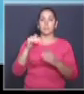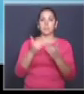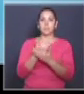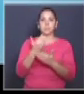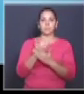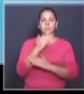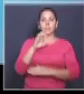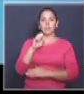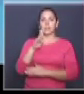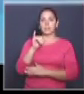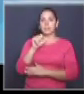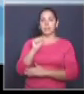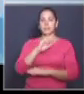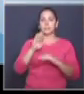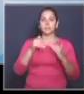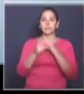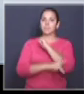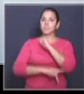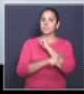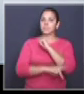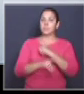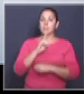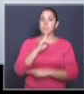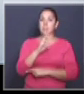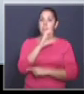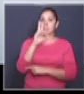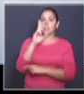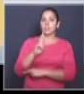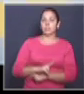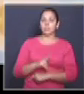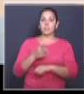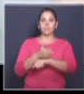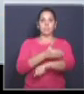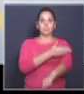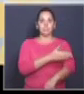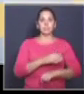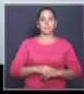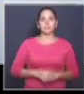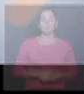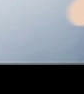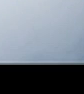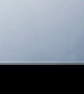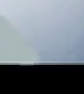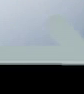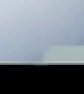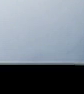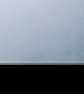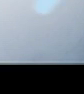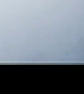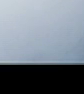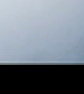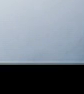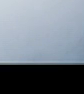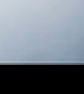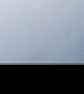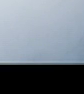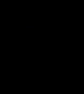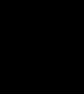en todo el país. La realidad es que Costa Rica está avanzando. Gobierno de la República. ¡Gracias!